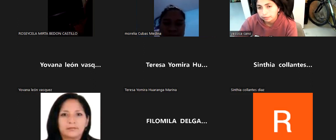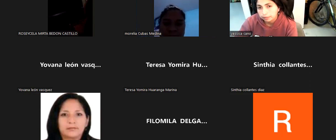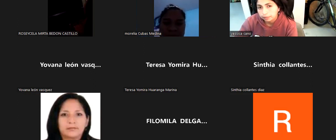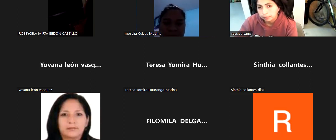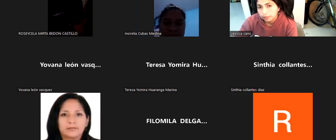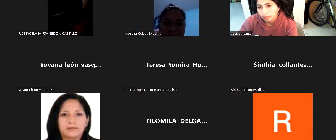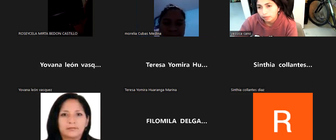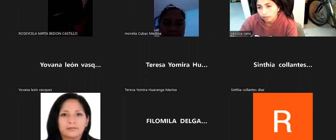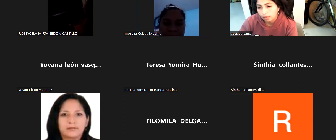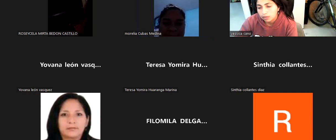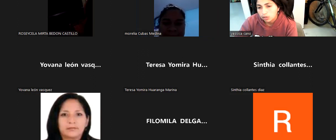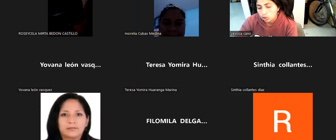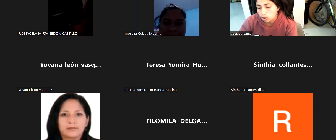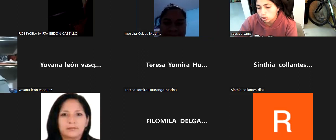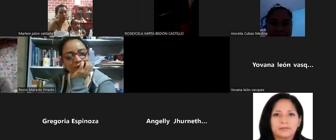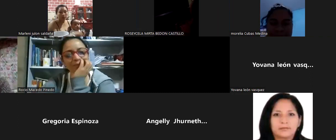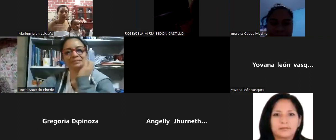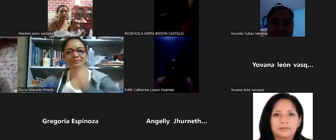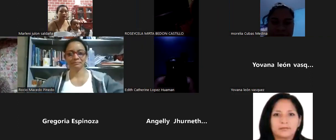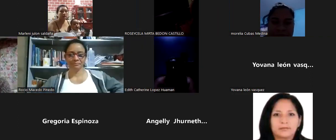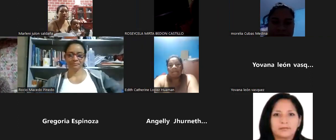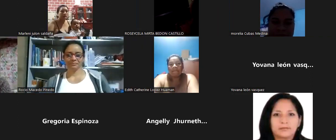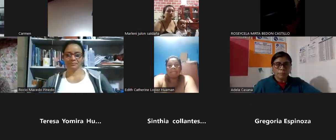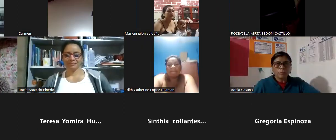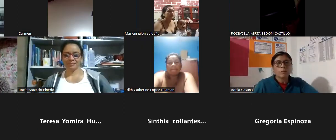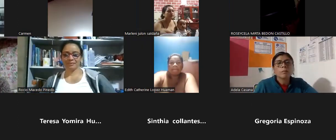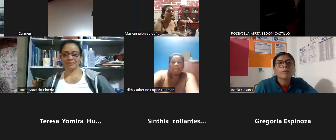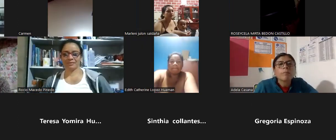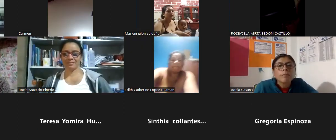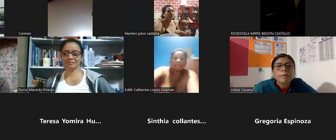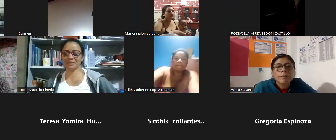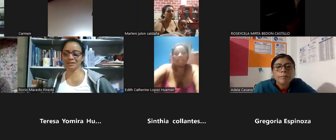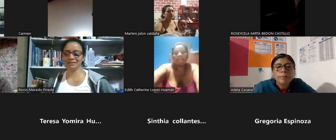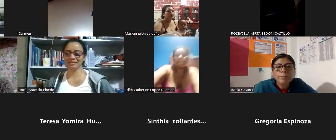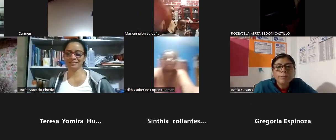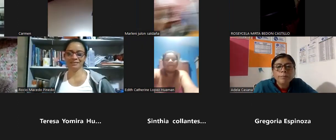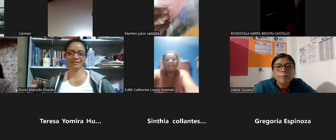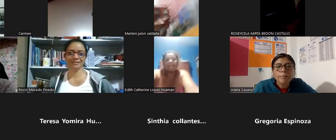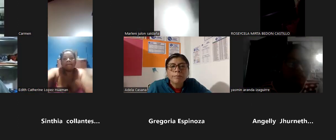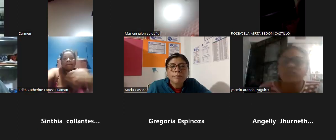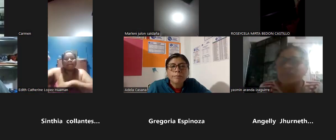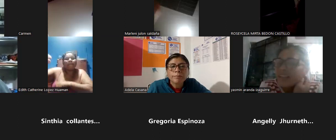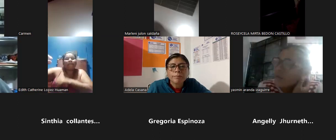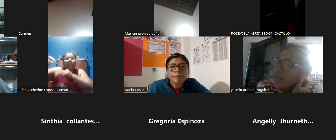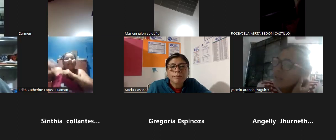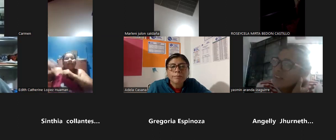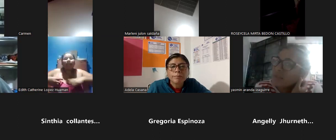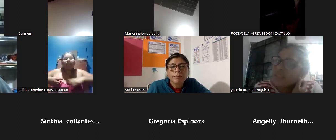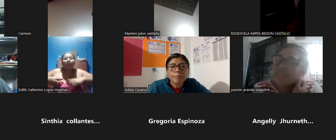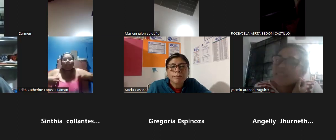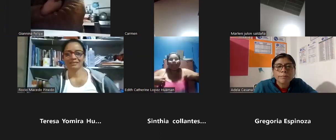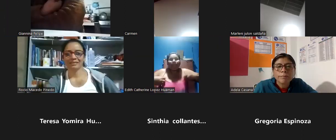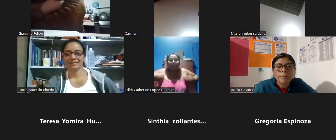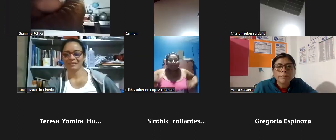ver, empecemos el diálogo? El diálogo es con cámara encendida, ¿sí? Cámara el debate encendida.